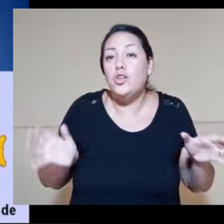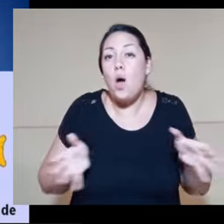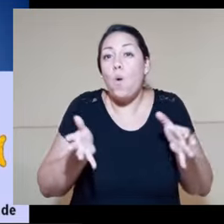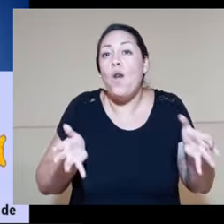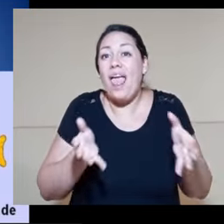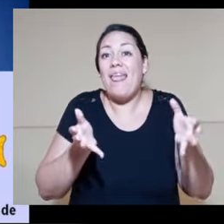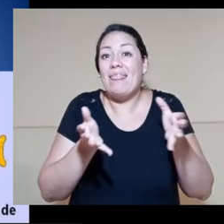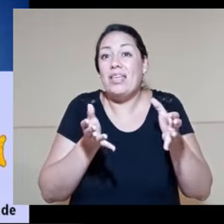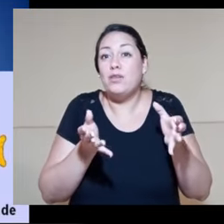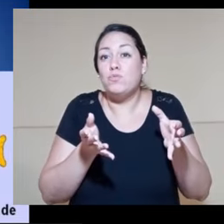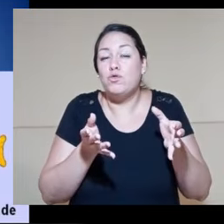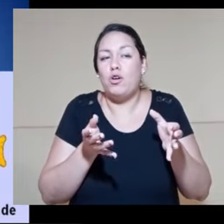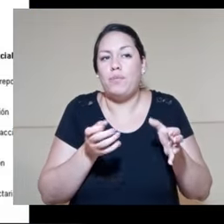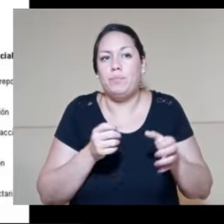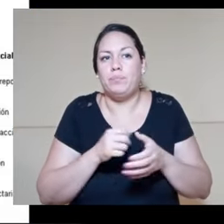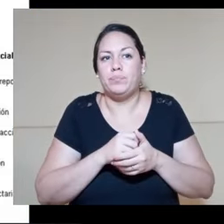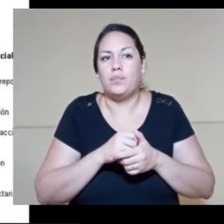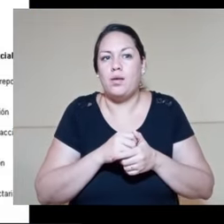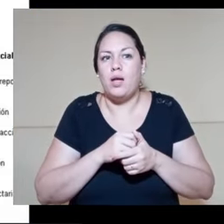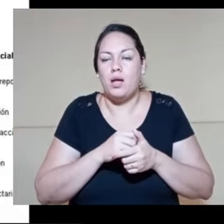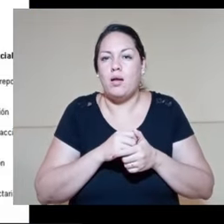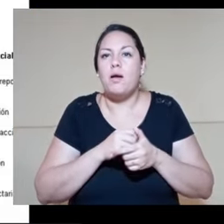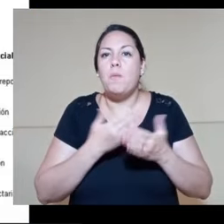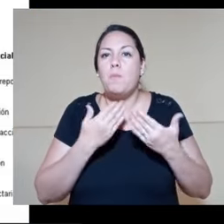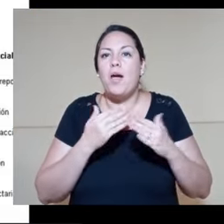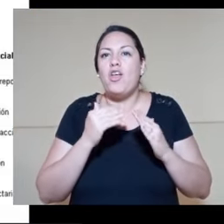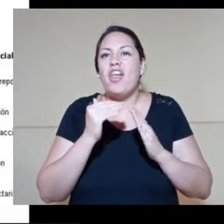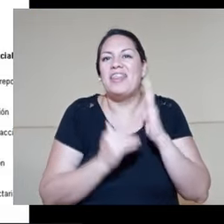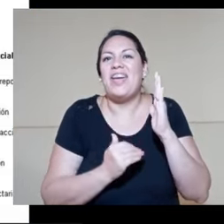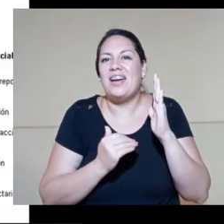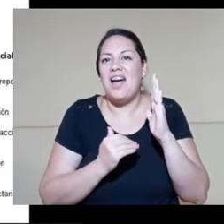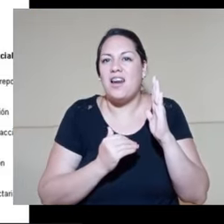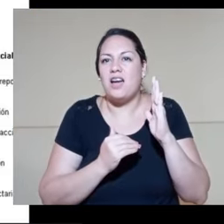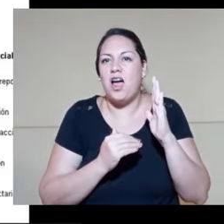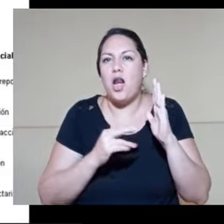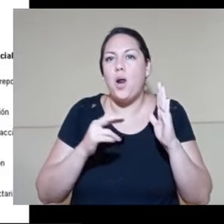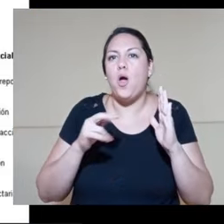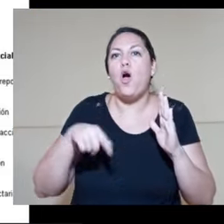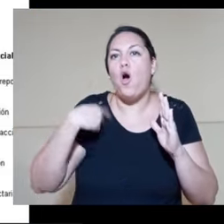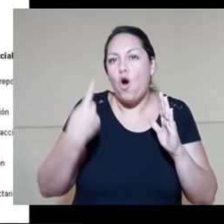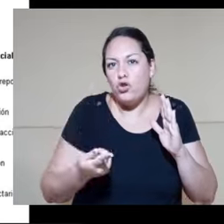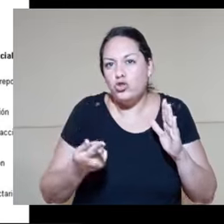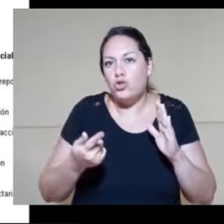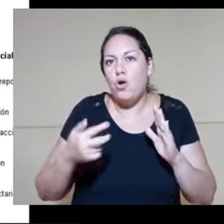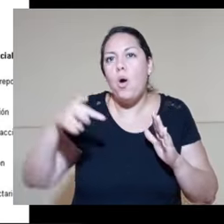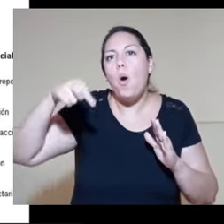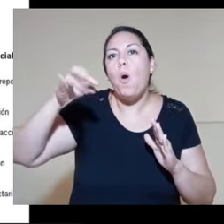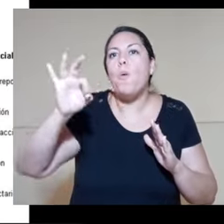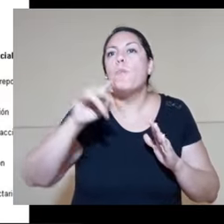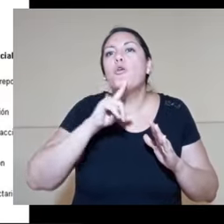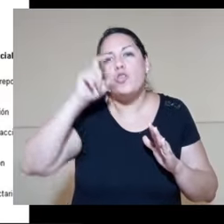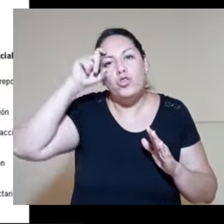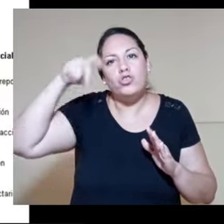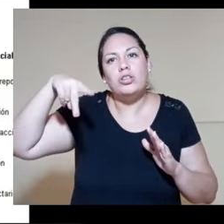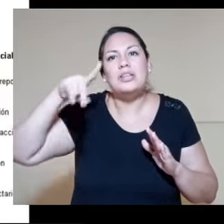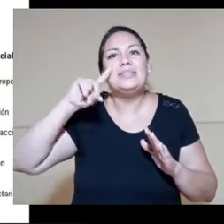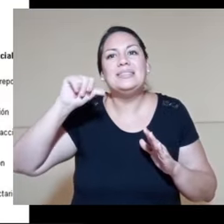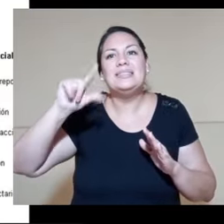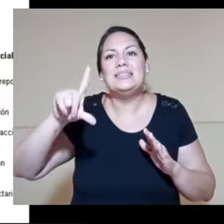adentro. Entonces acá con un estímulo intenso que yo pueda hacerle a esa célula, sí puedo descargar otro potencial de